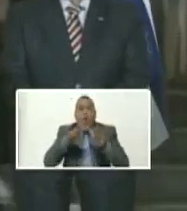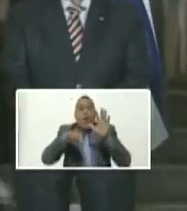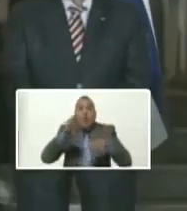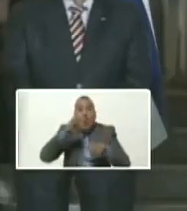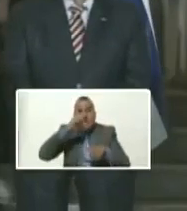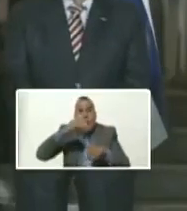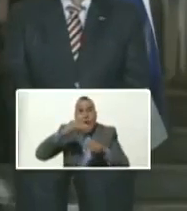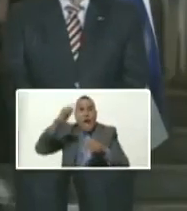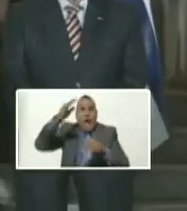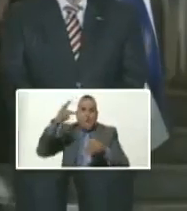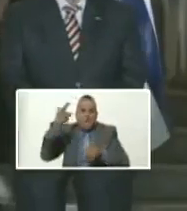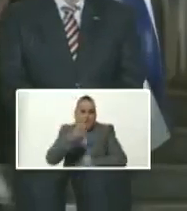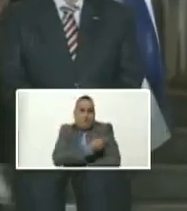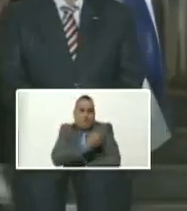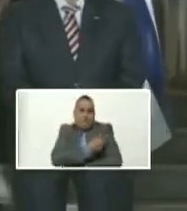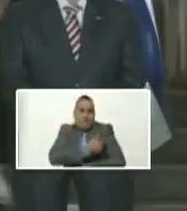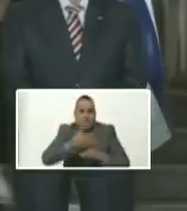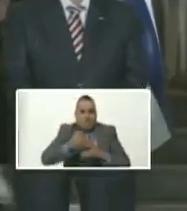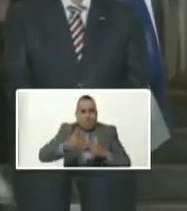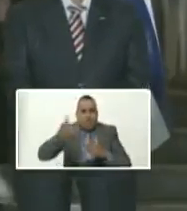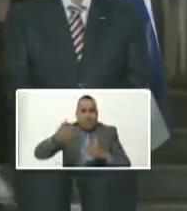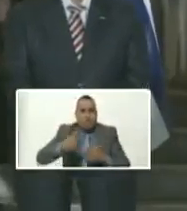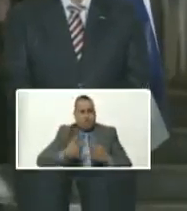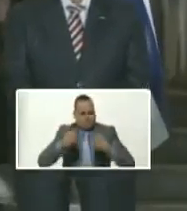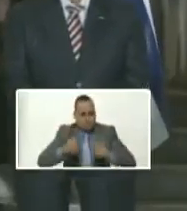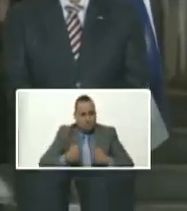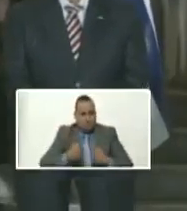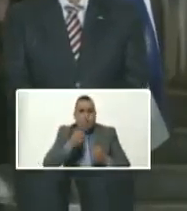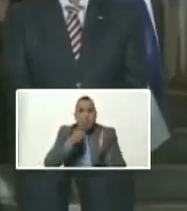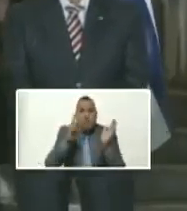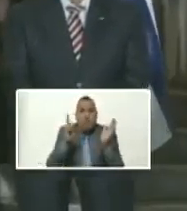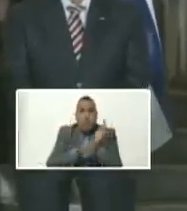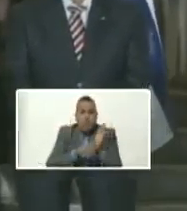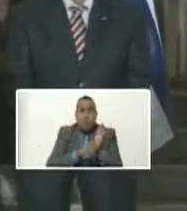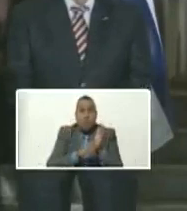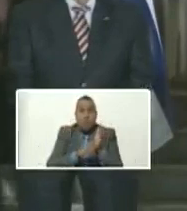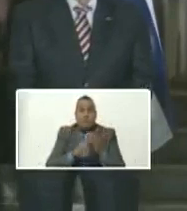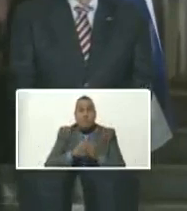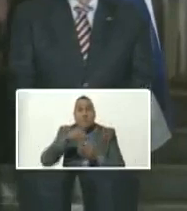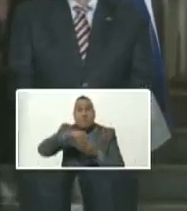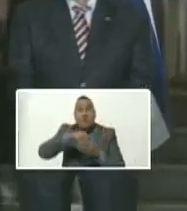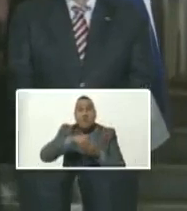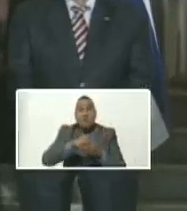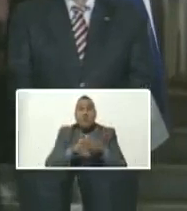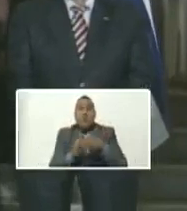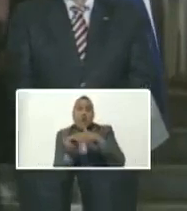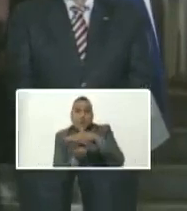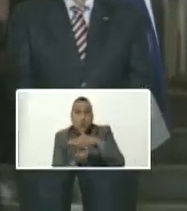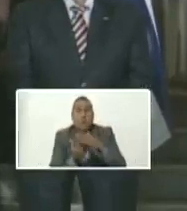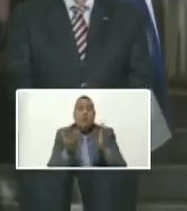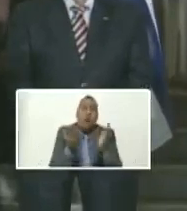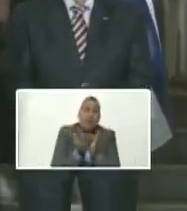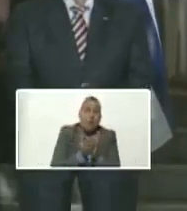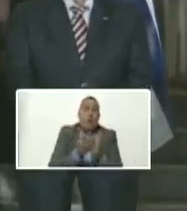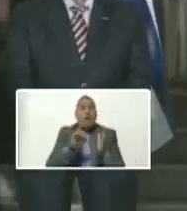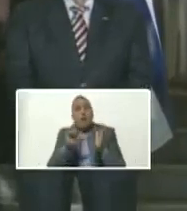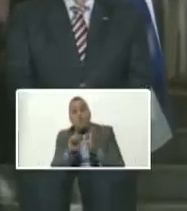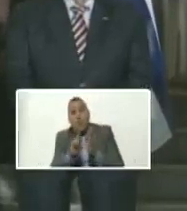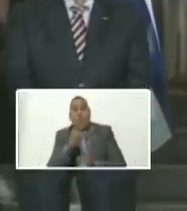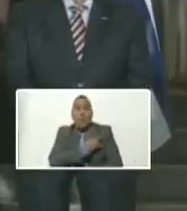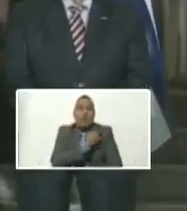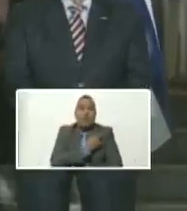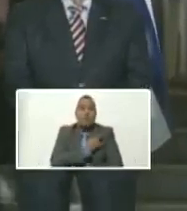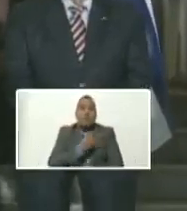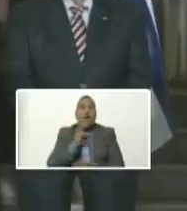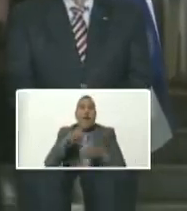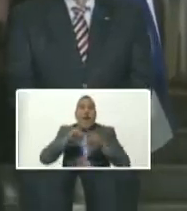decir que con los protocolos de bioseguridad estrictos que se cumplan dentro de las instalaciones de escuelas, liceos, universidades, dentro